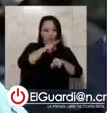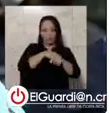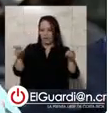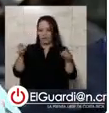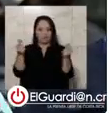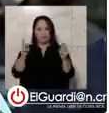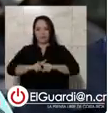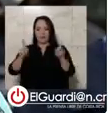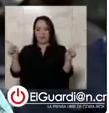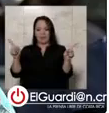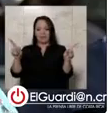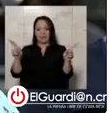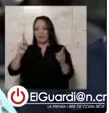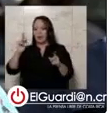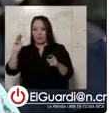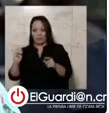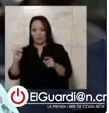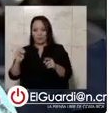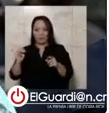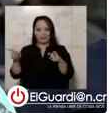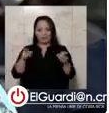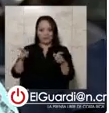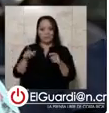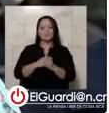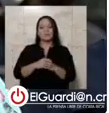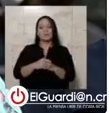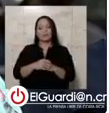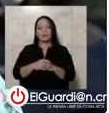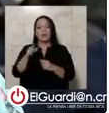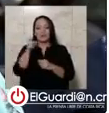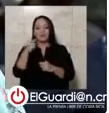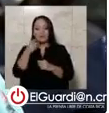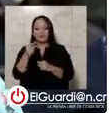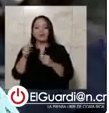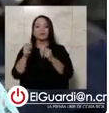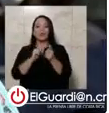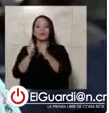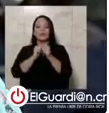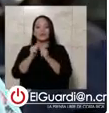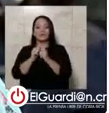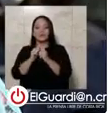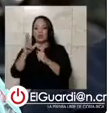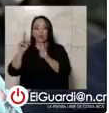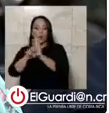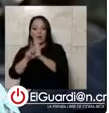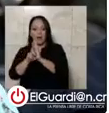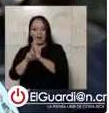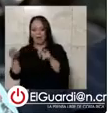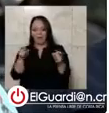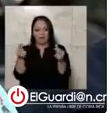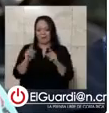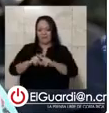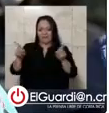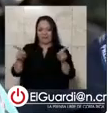kilómetro como de la espera en un pick-up, y ellos dicen que consideran que es incluso competencia desleal entre ellos mismos, que si esa tarifa